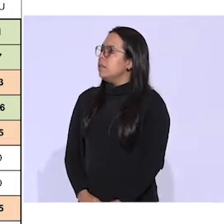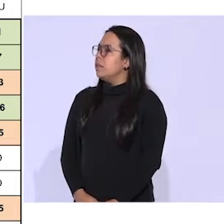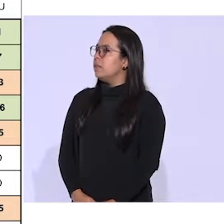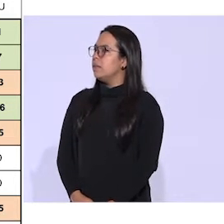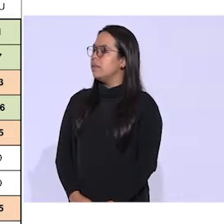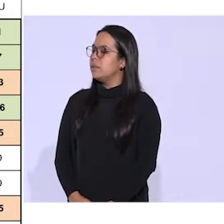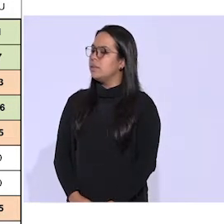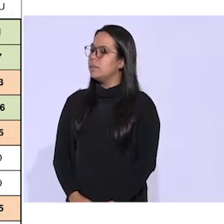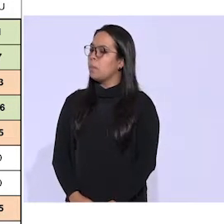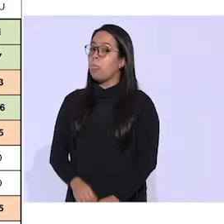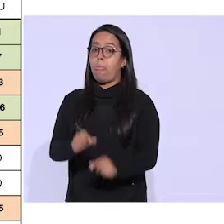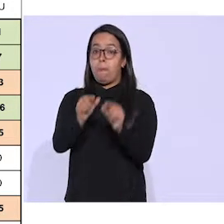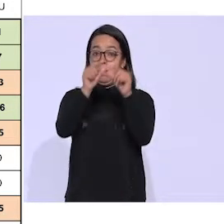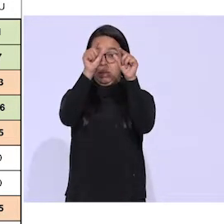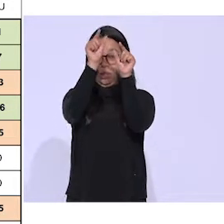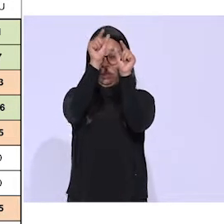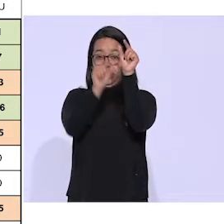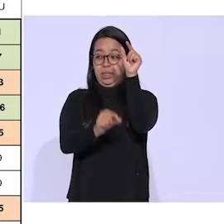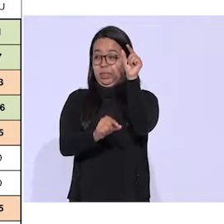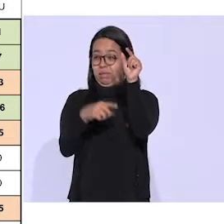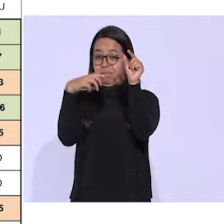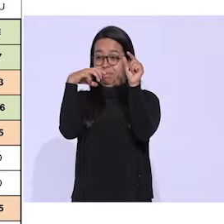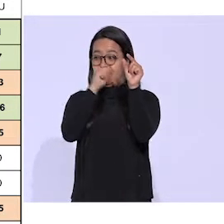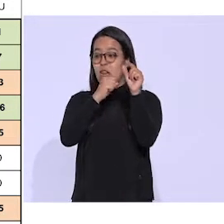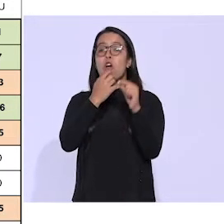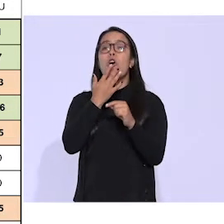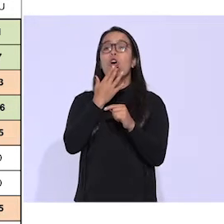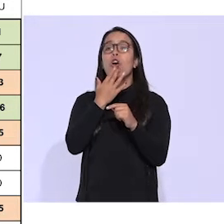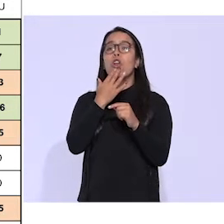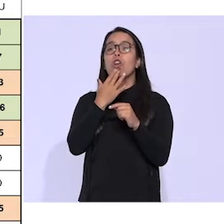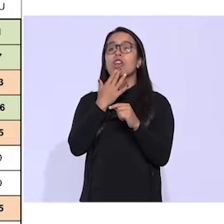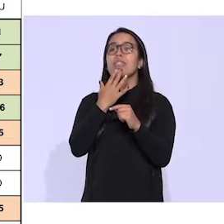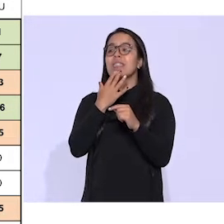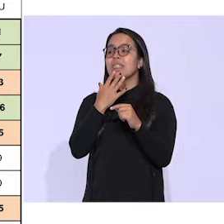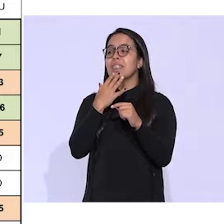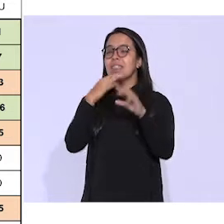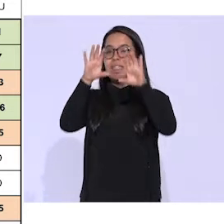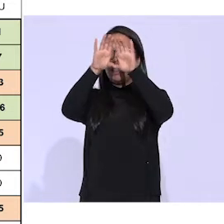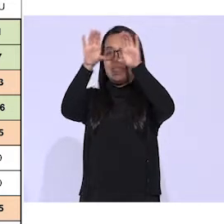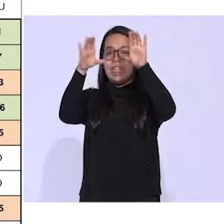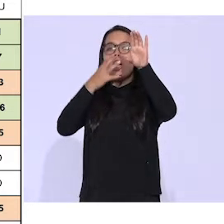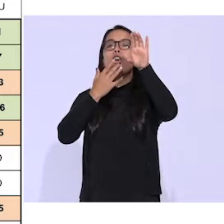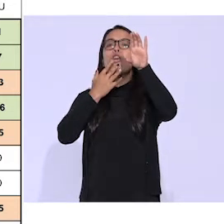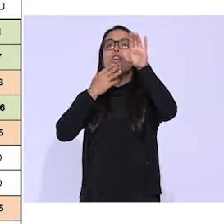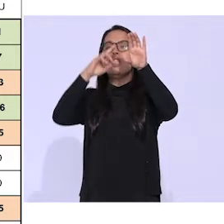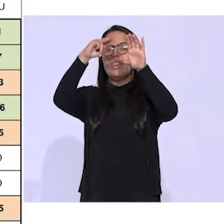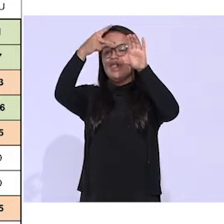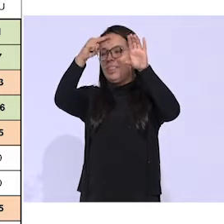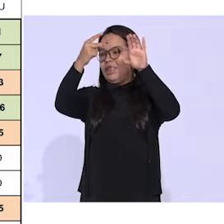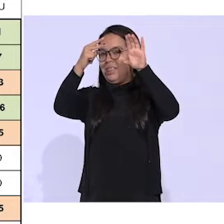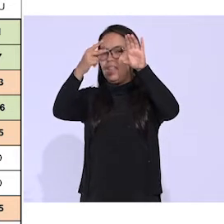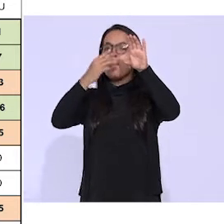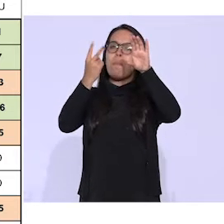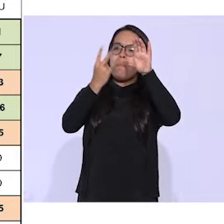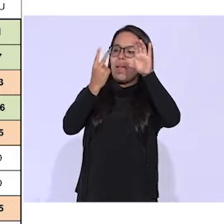en la primera fila, ascenso y profesorado, veis que tenemos los dos colores. Eso quiere decir que